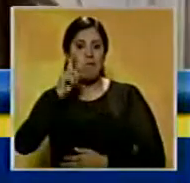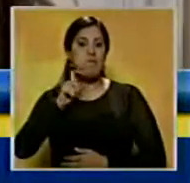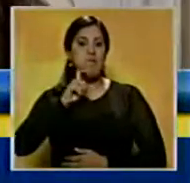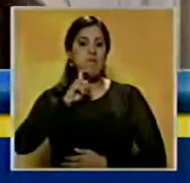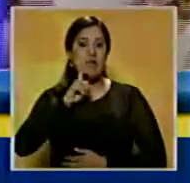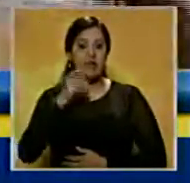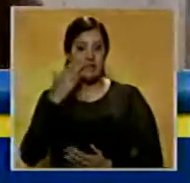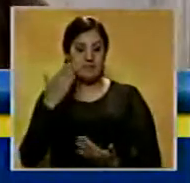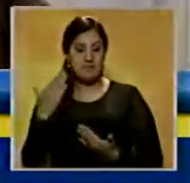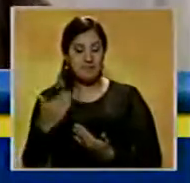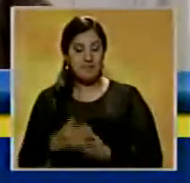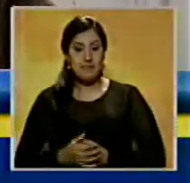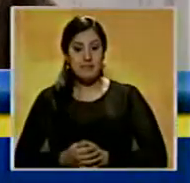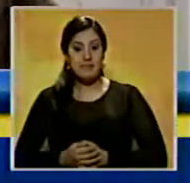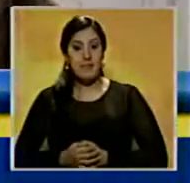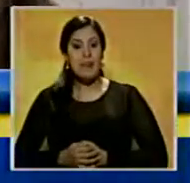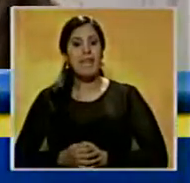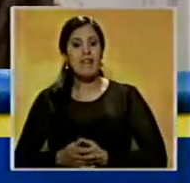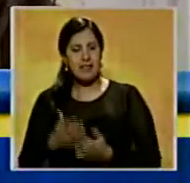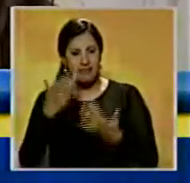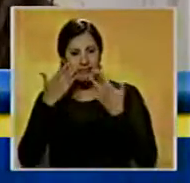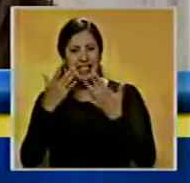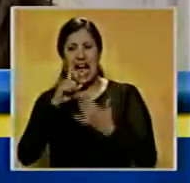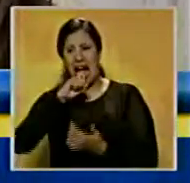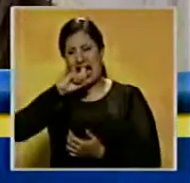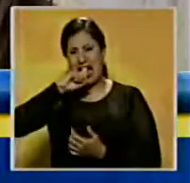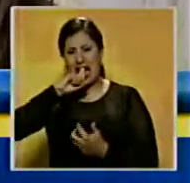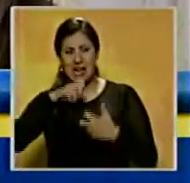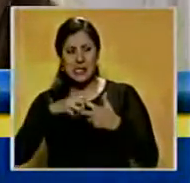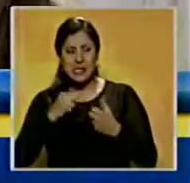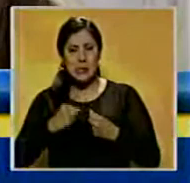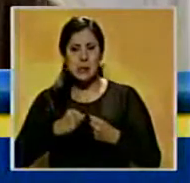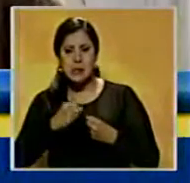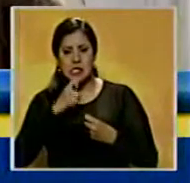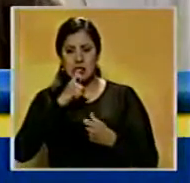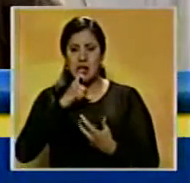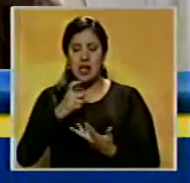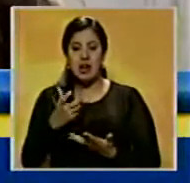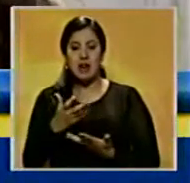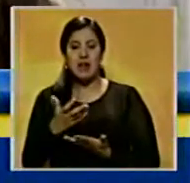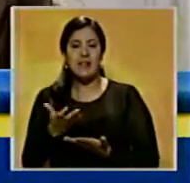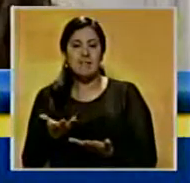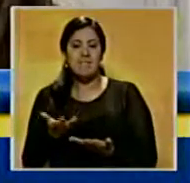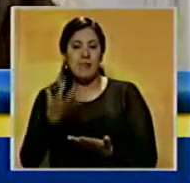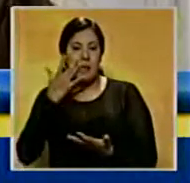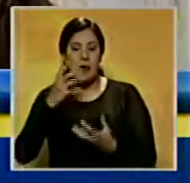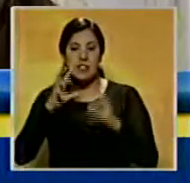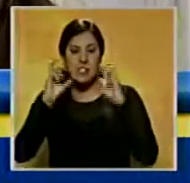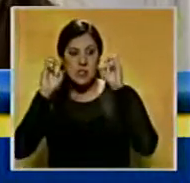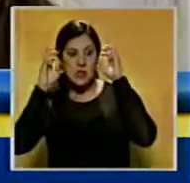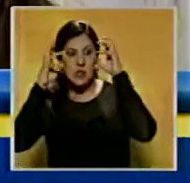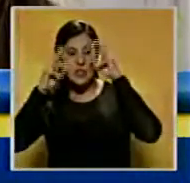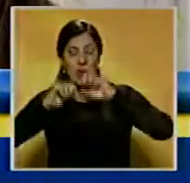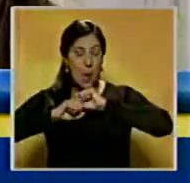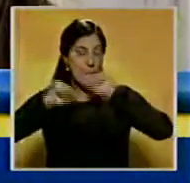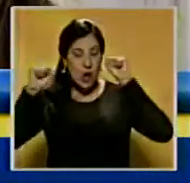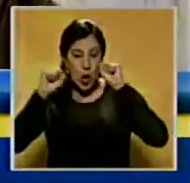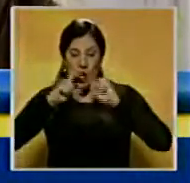embarazada. Pero si habían ataques de celos, sabes que lo hacían estallar